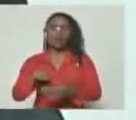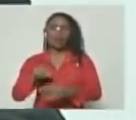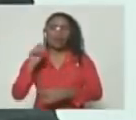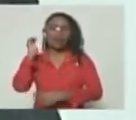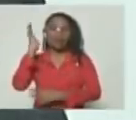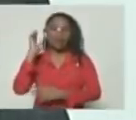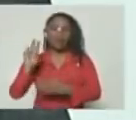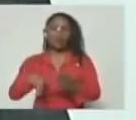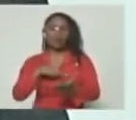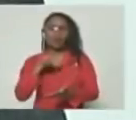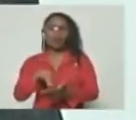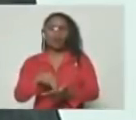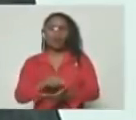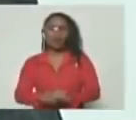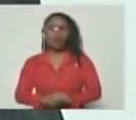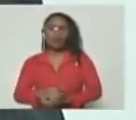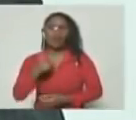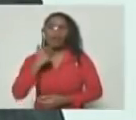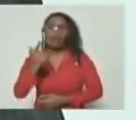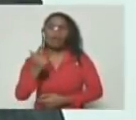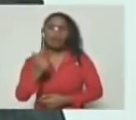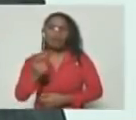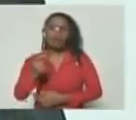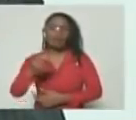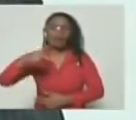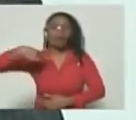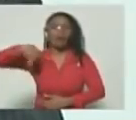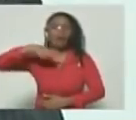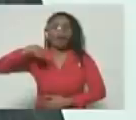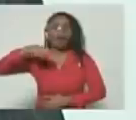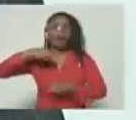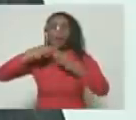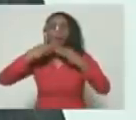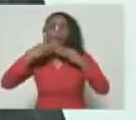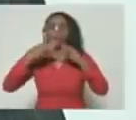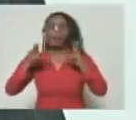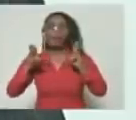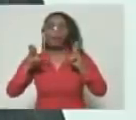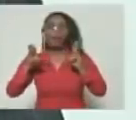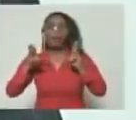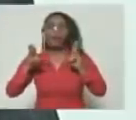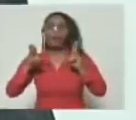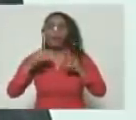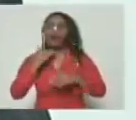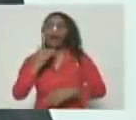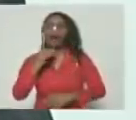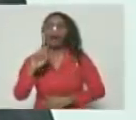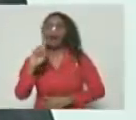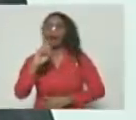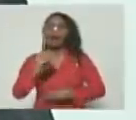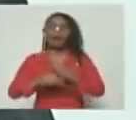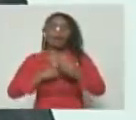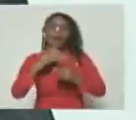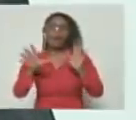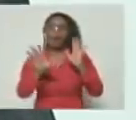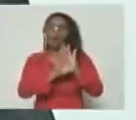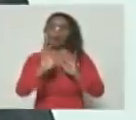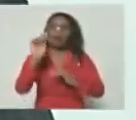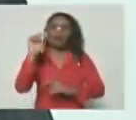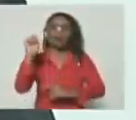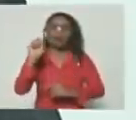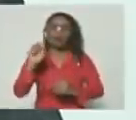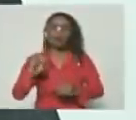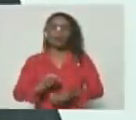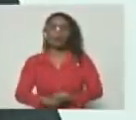y dice en una plaza pública, procede con algo que no está previsto en la Constitución Nacional de